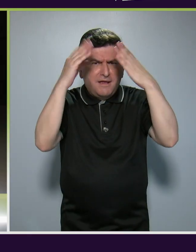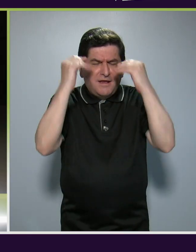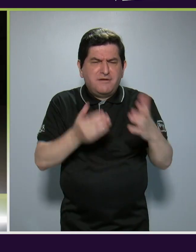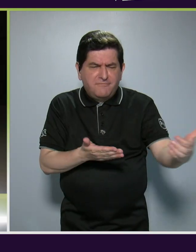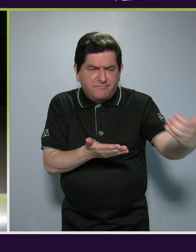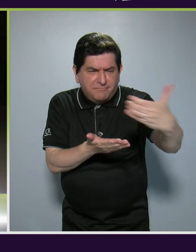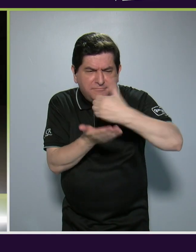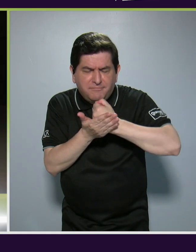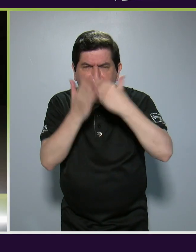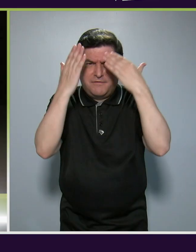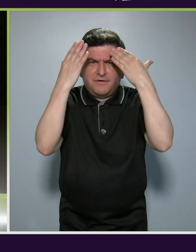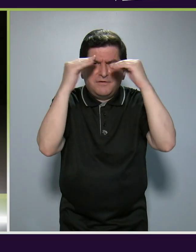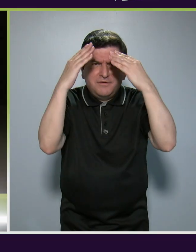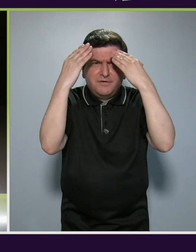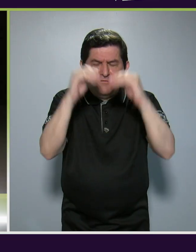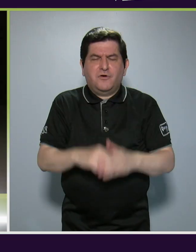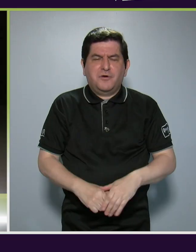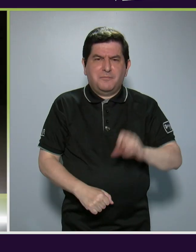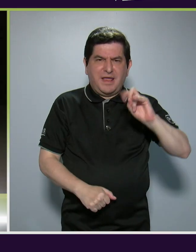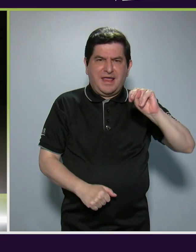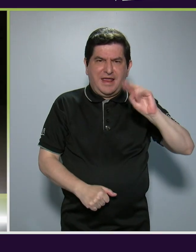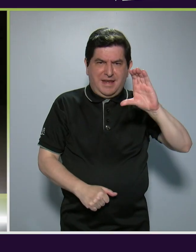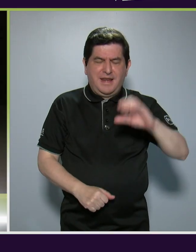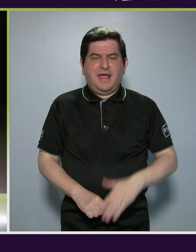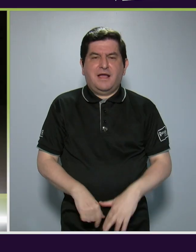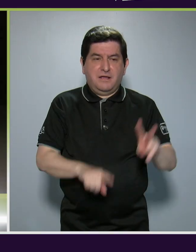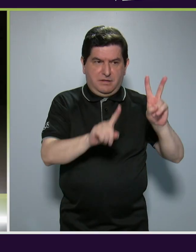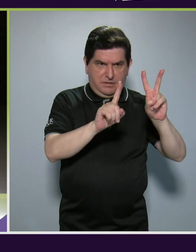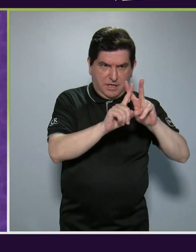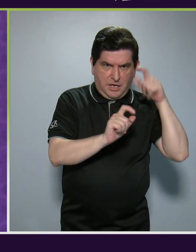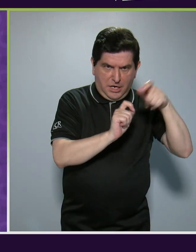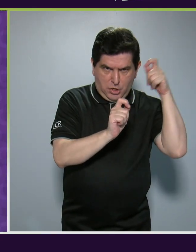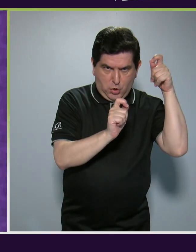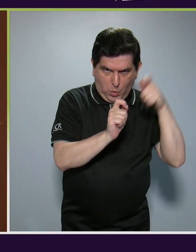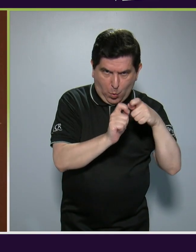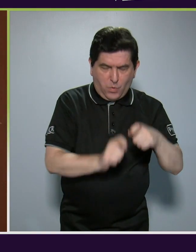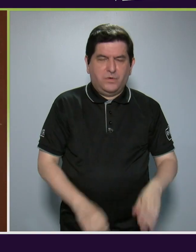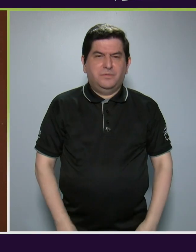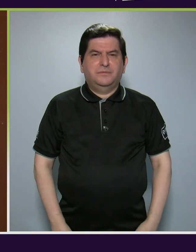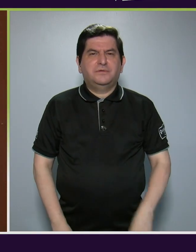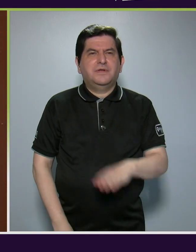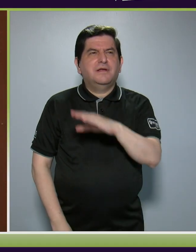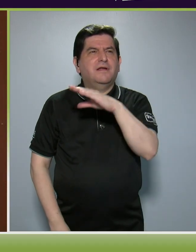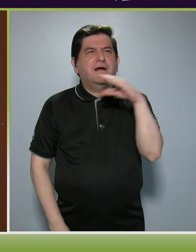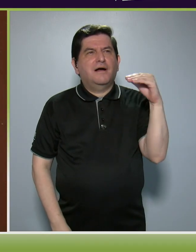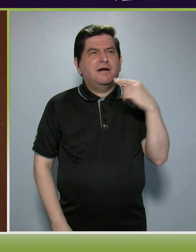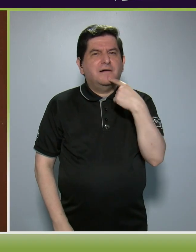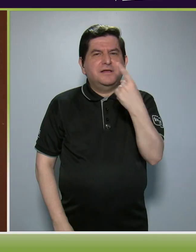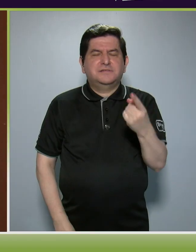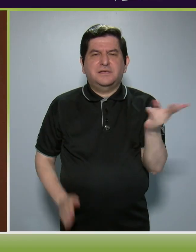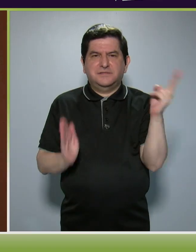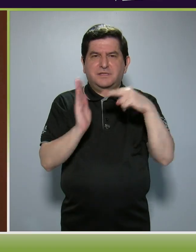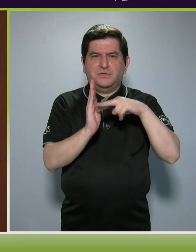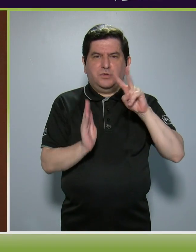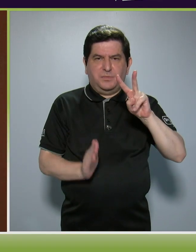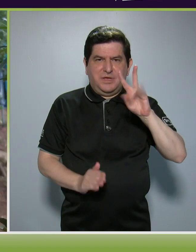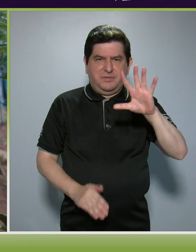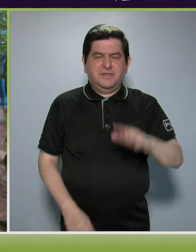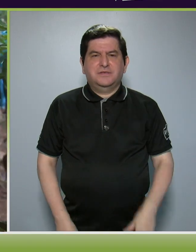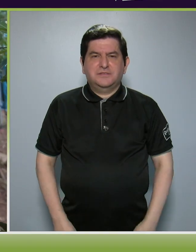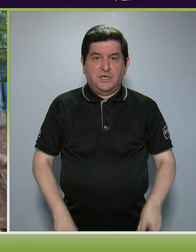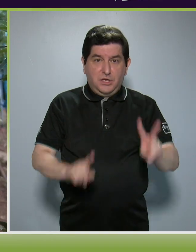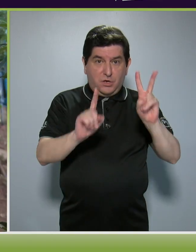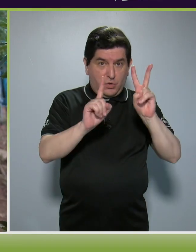recopila datos del INEC sobre el cantón de Nicoya específicamente y se dice que para 2025 en